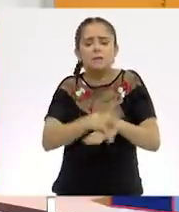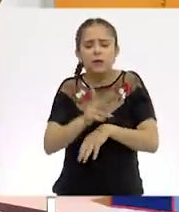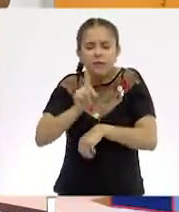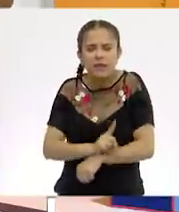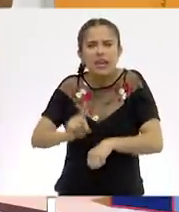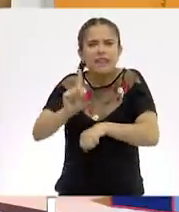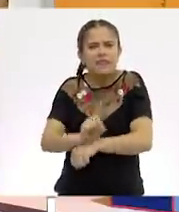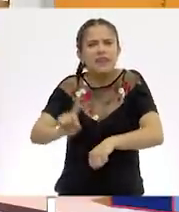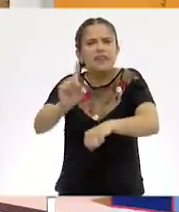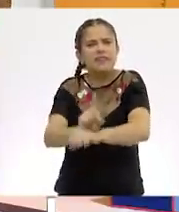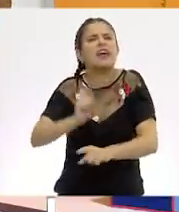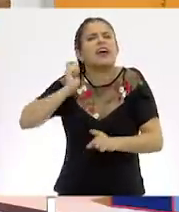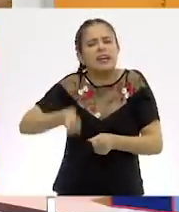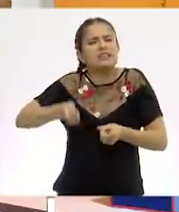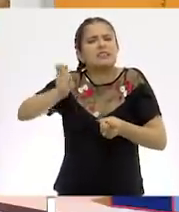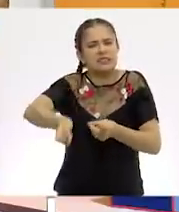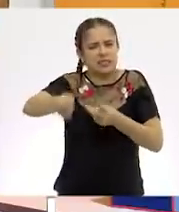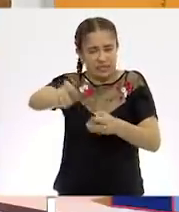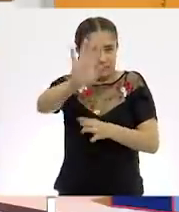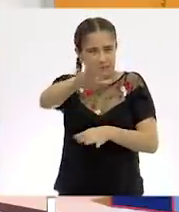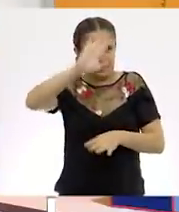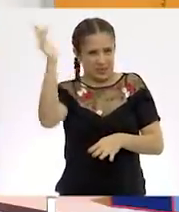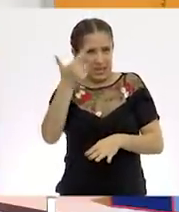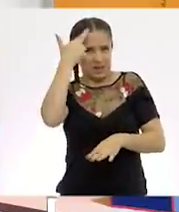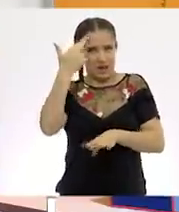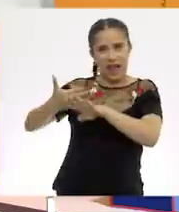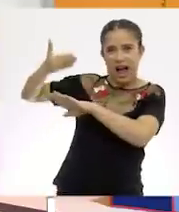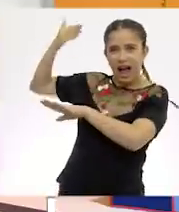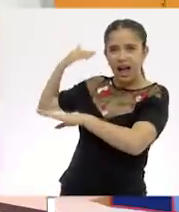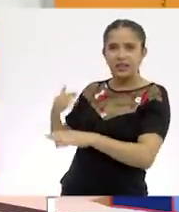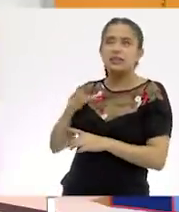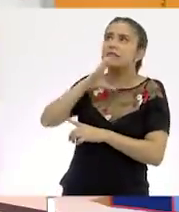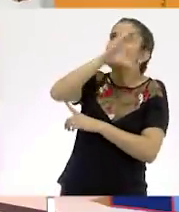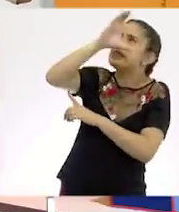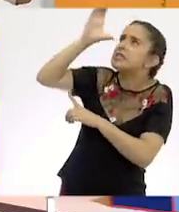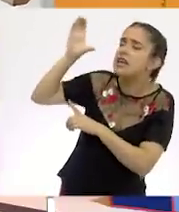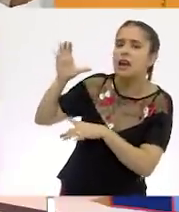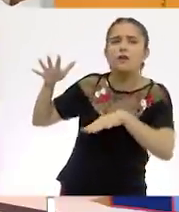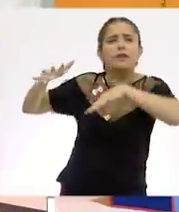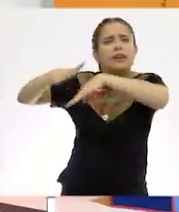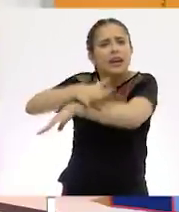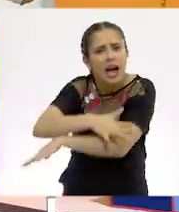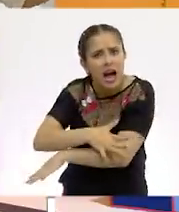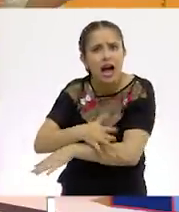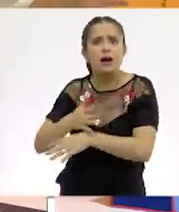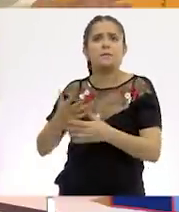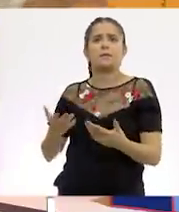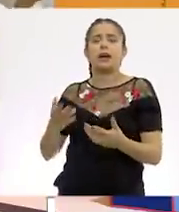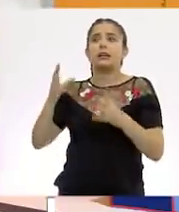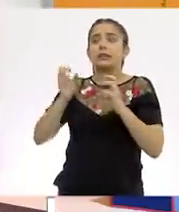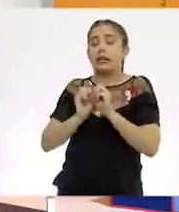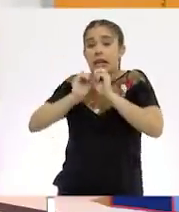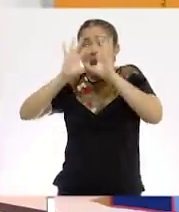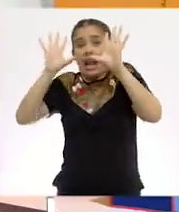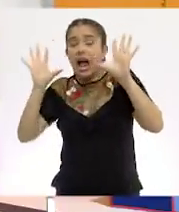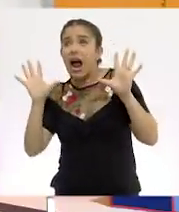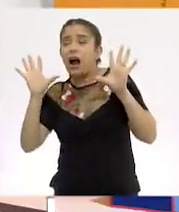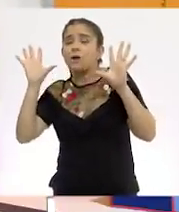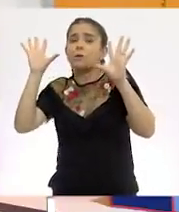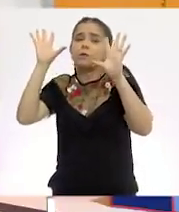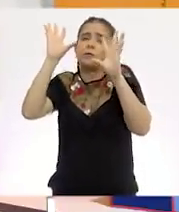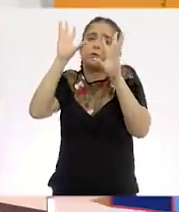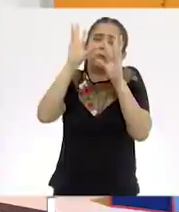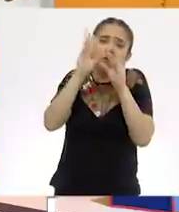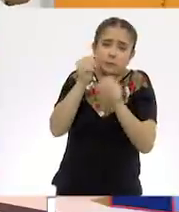día. Ya hemos visto en clases anteriores cómo cambia el cielo a lo largo del día, de un tono claro a un tono